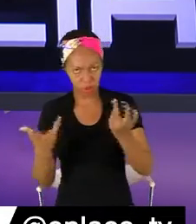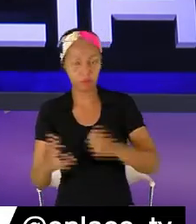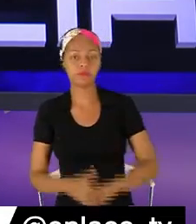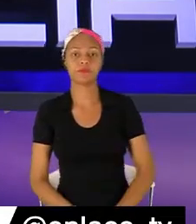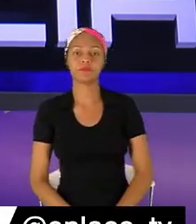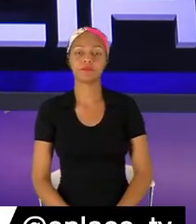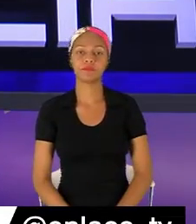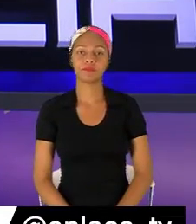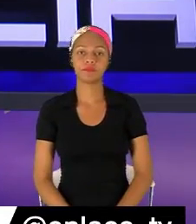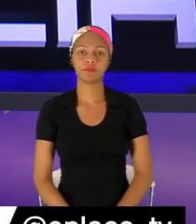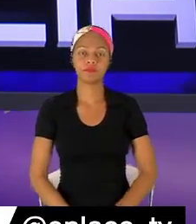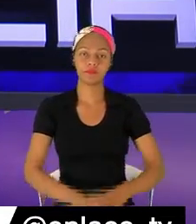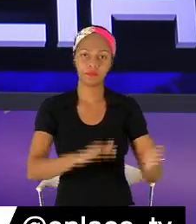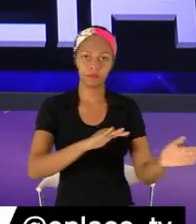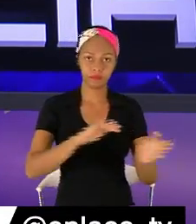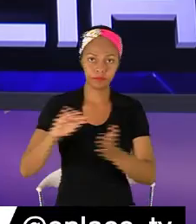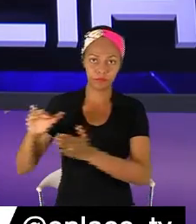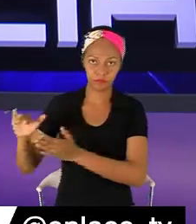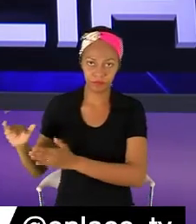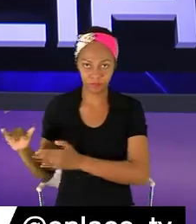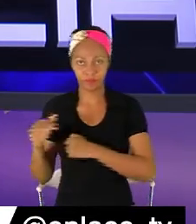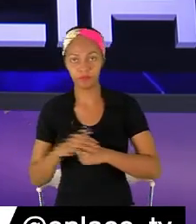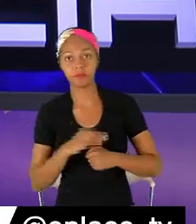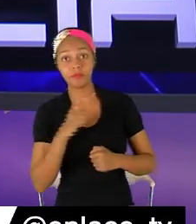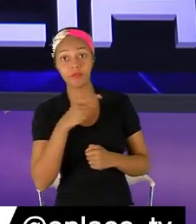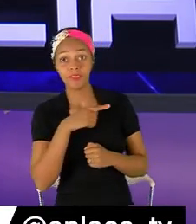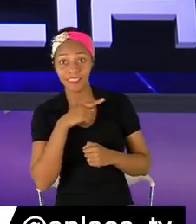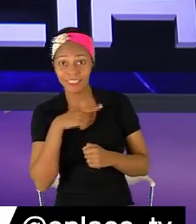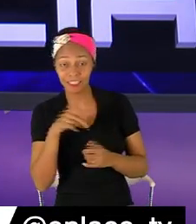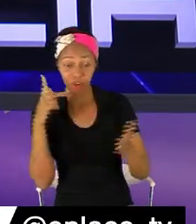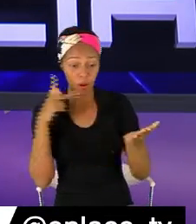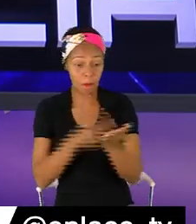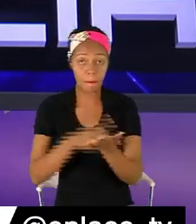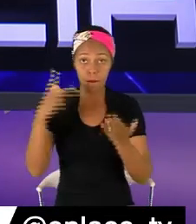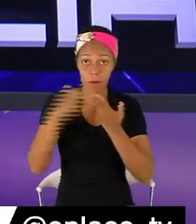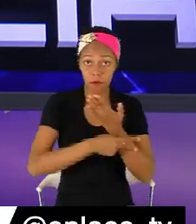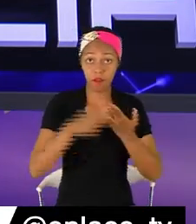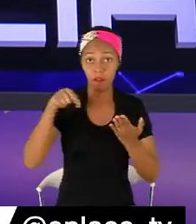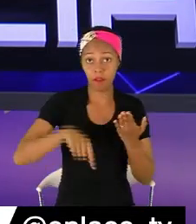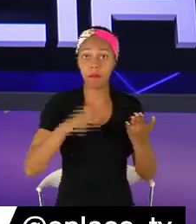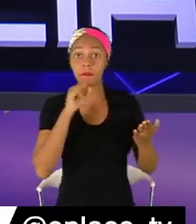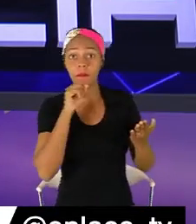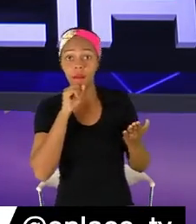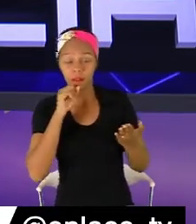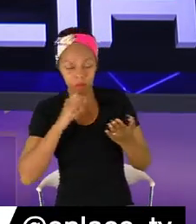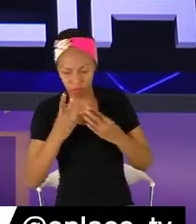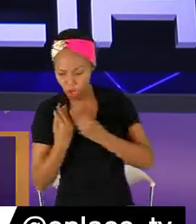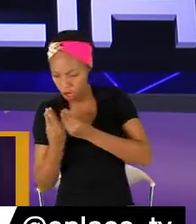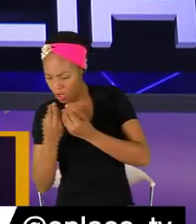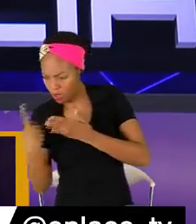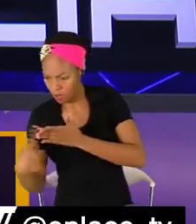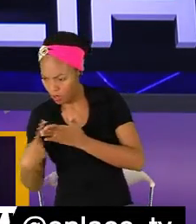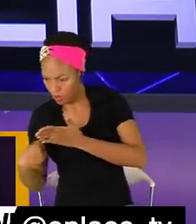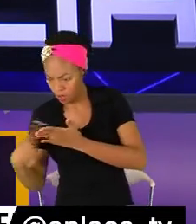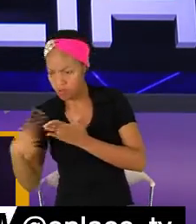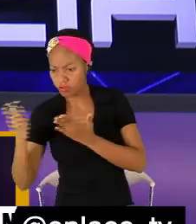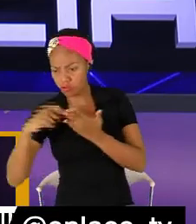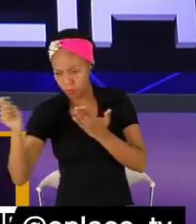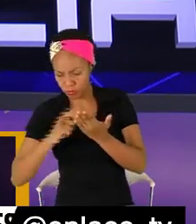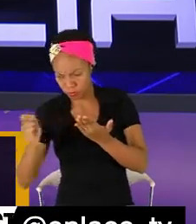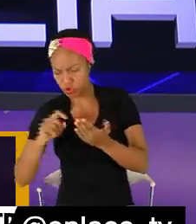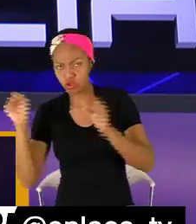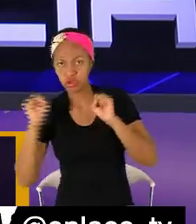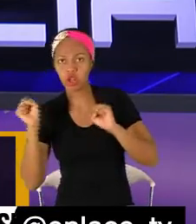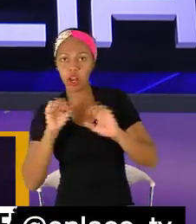de Desarrollo Municipal 2016-2019 por parte del Consejo Municipal de Barranca Bermeja. Tenemos reacciones en protagonistas de